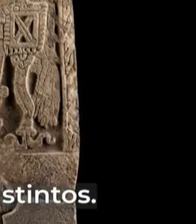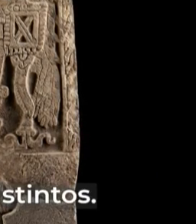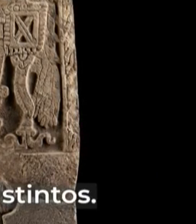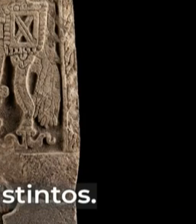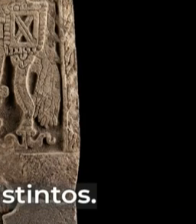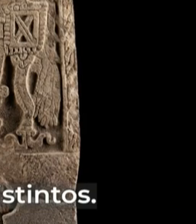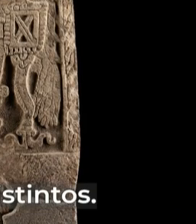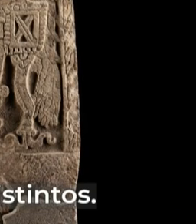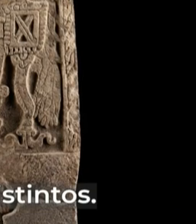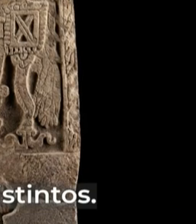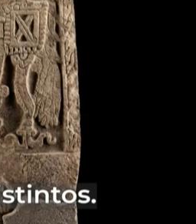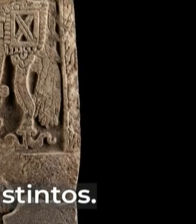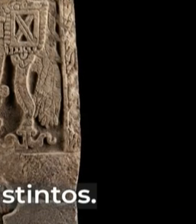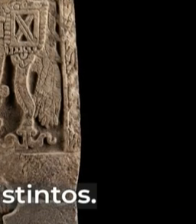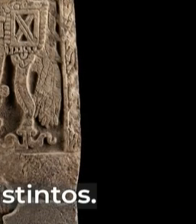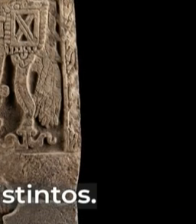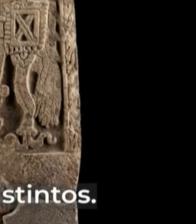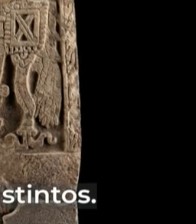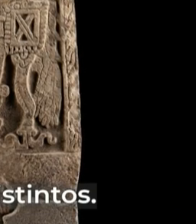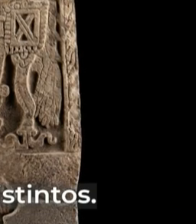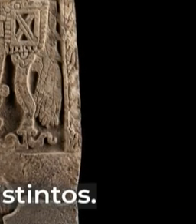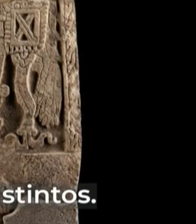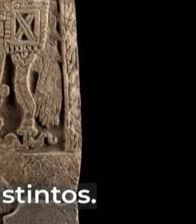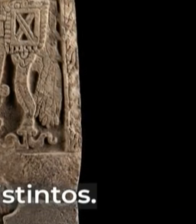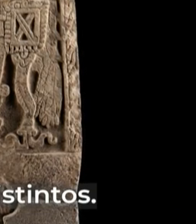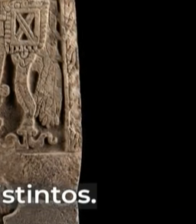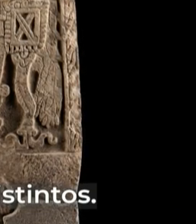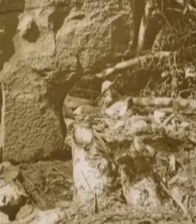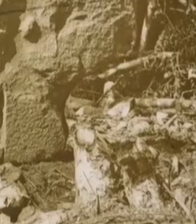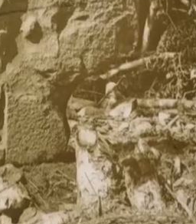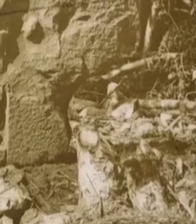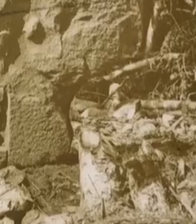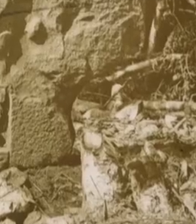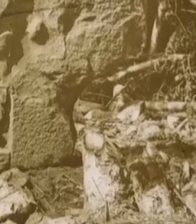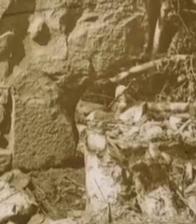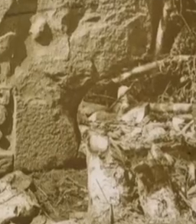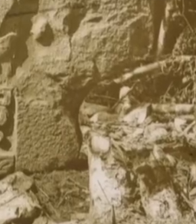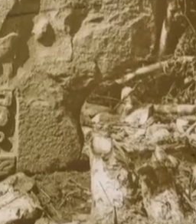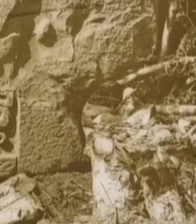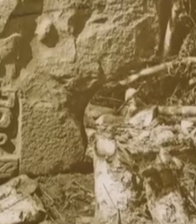religioso con ciudades aledañas y linajes distintos.